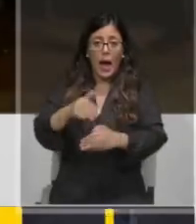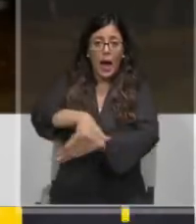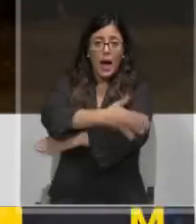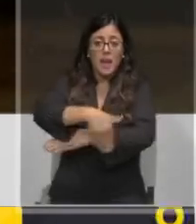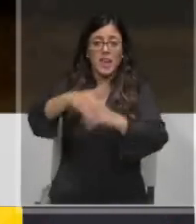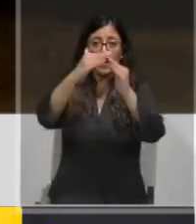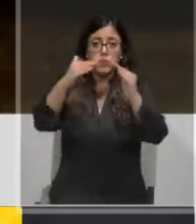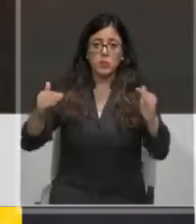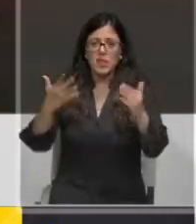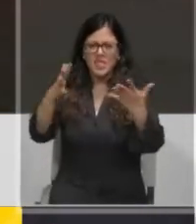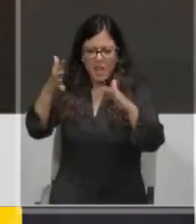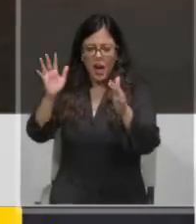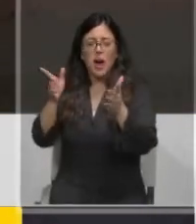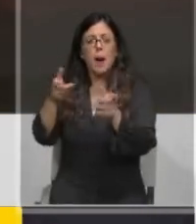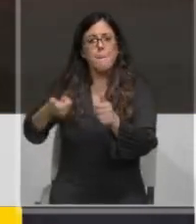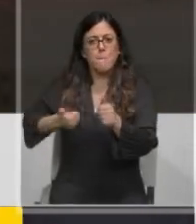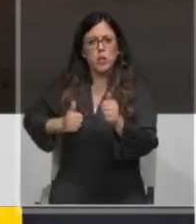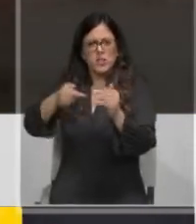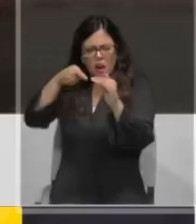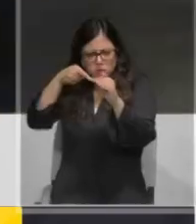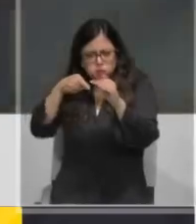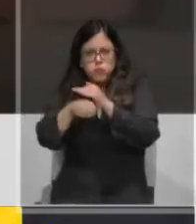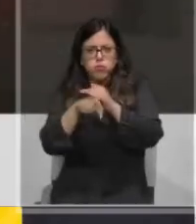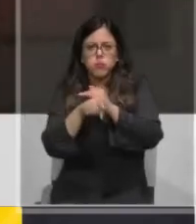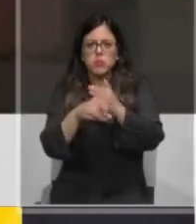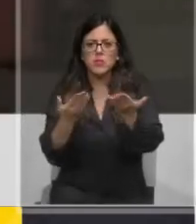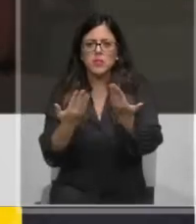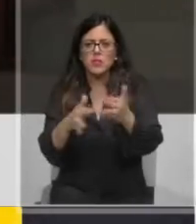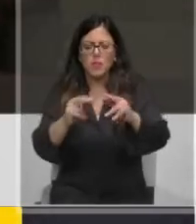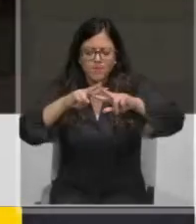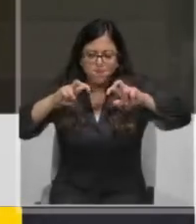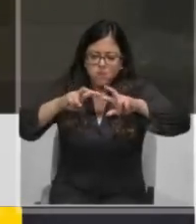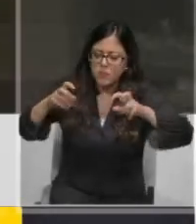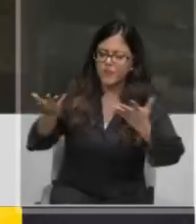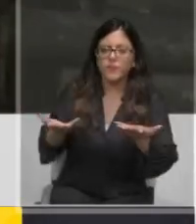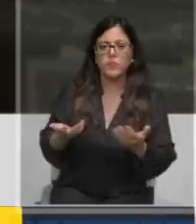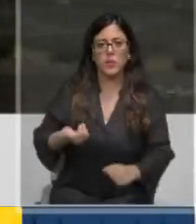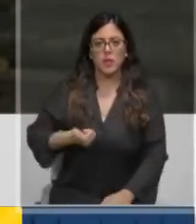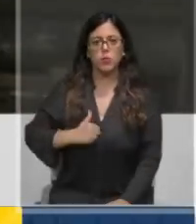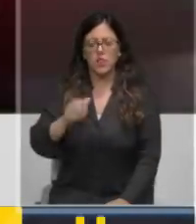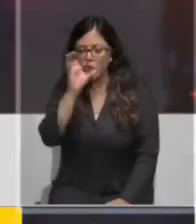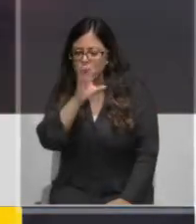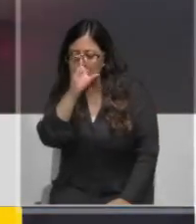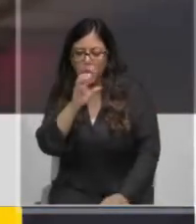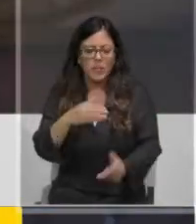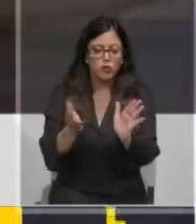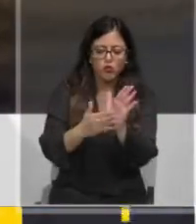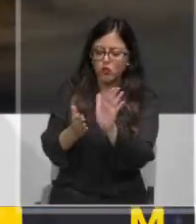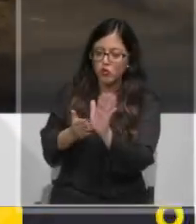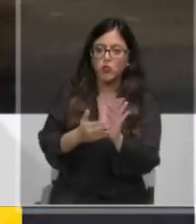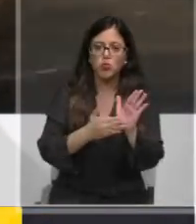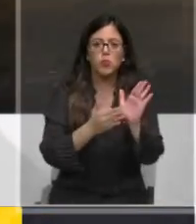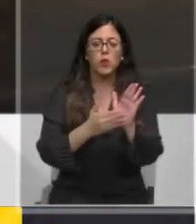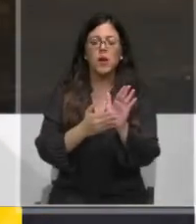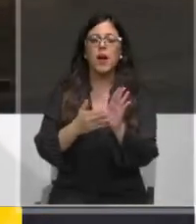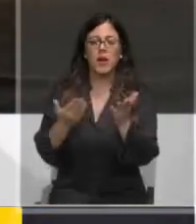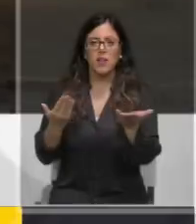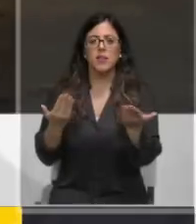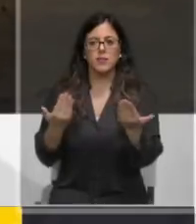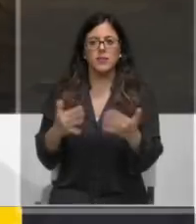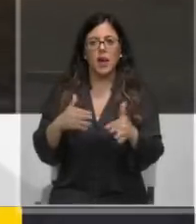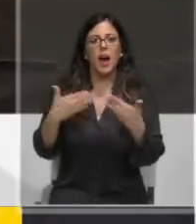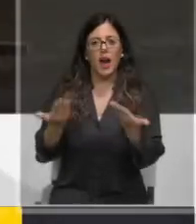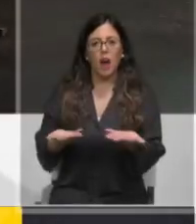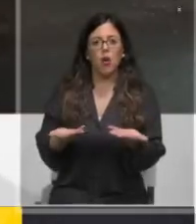que fue allanado y que ha sido pesquisado en reiteradas ocasiones por la policía buscando evidencia y finalmente Ya pasa